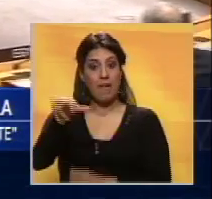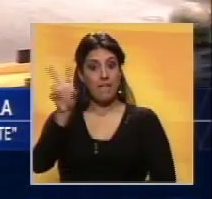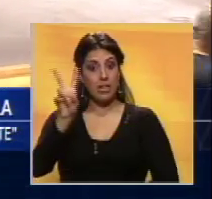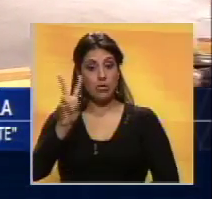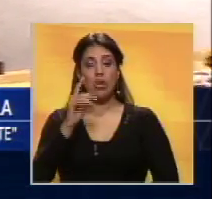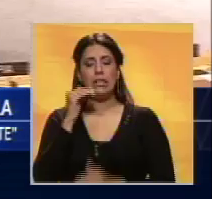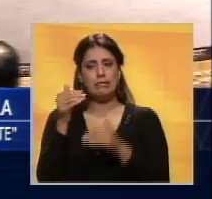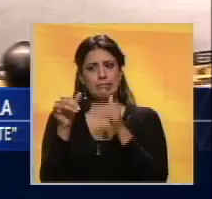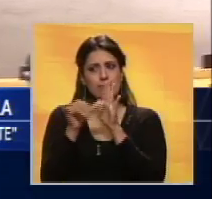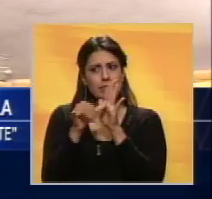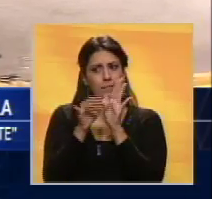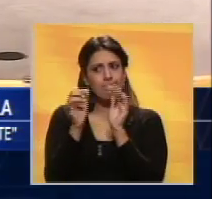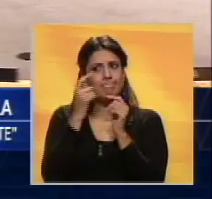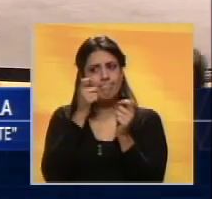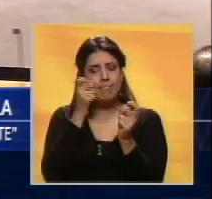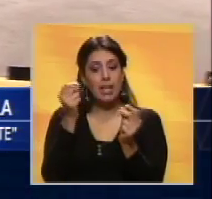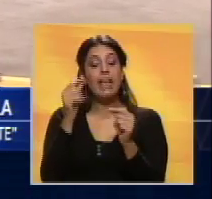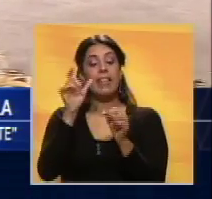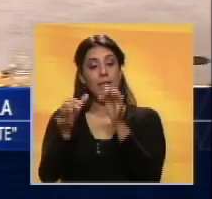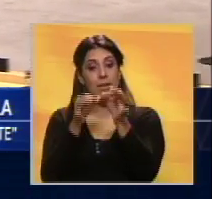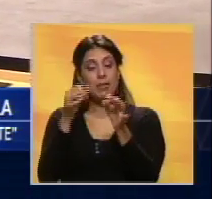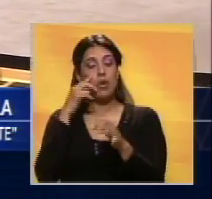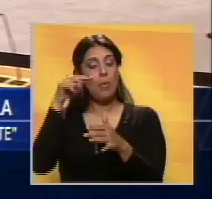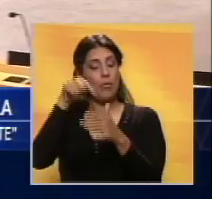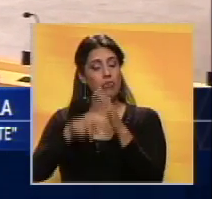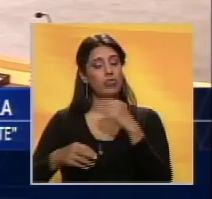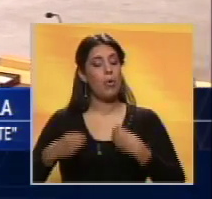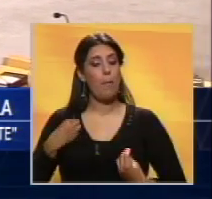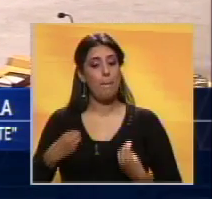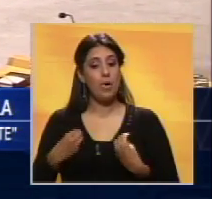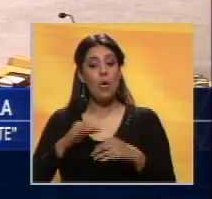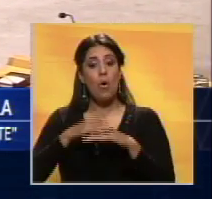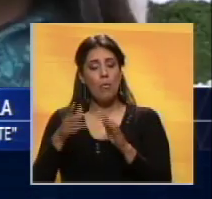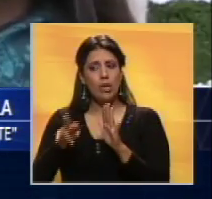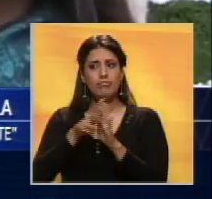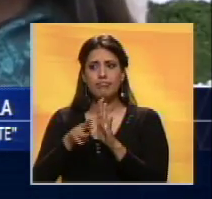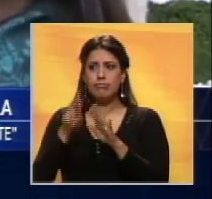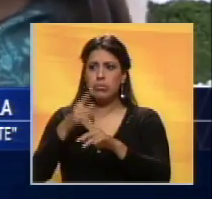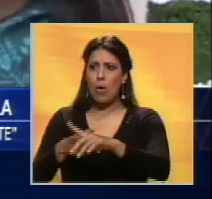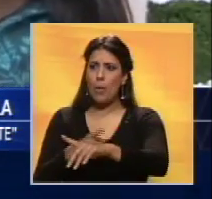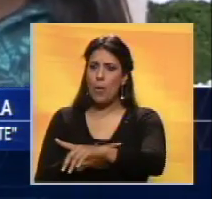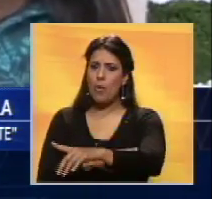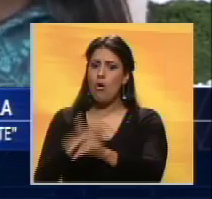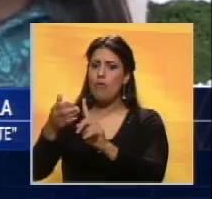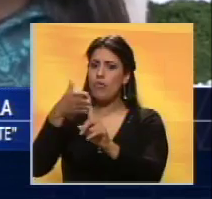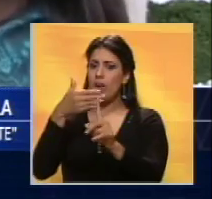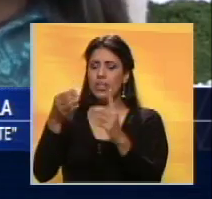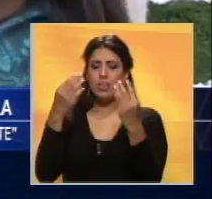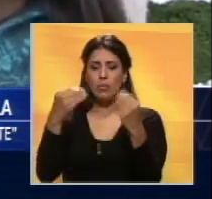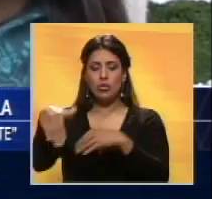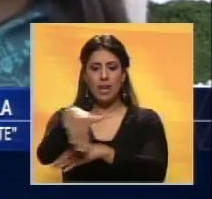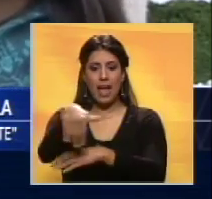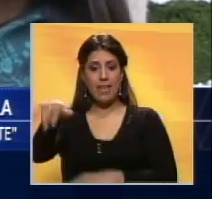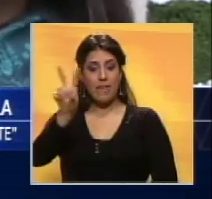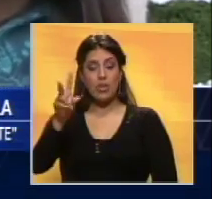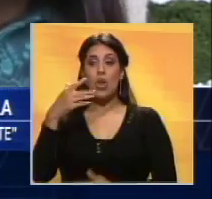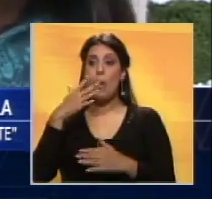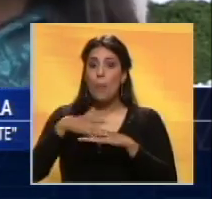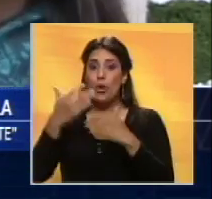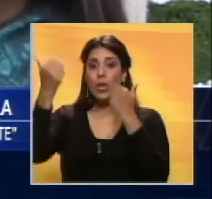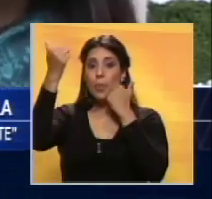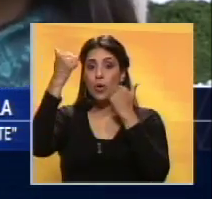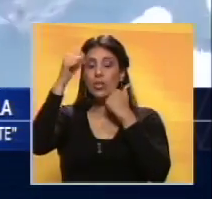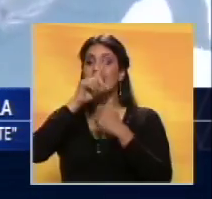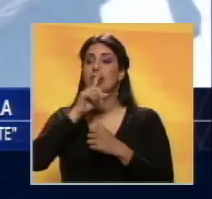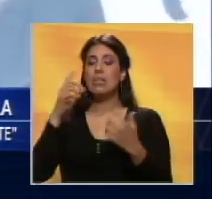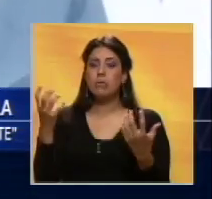Venezuela muy de cerca y ya ha expresado su profunda preocupación por la continuada violencia en las calles venezolanas durante las protestas que duran